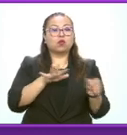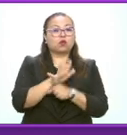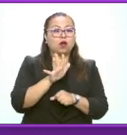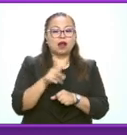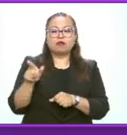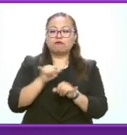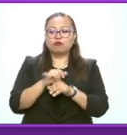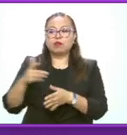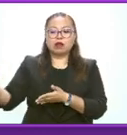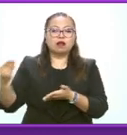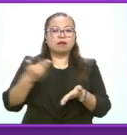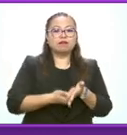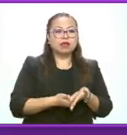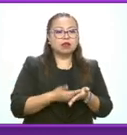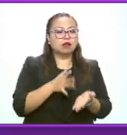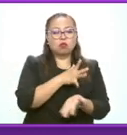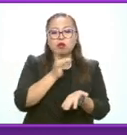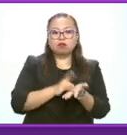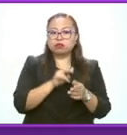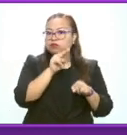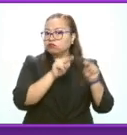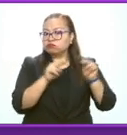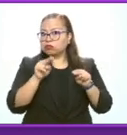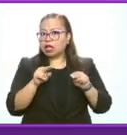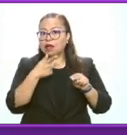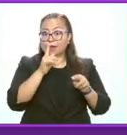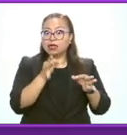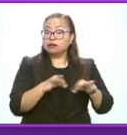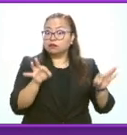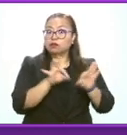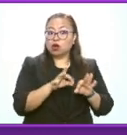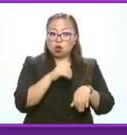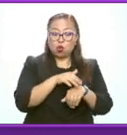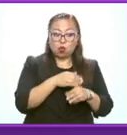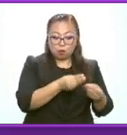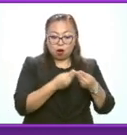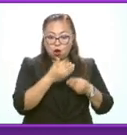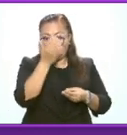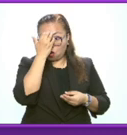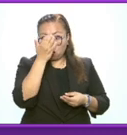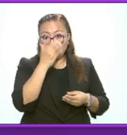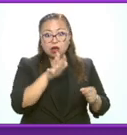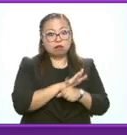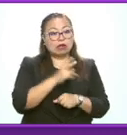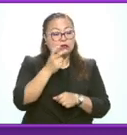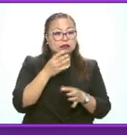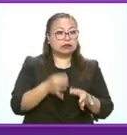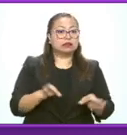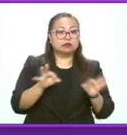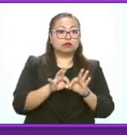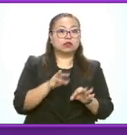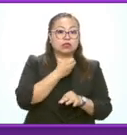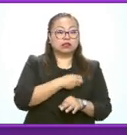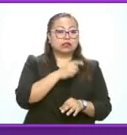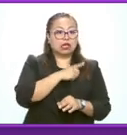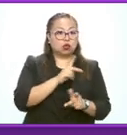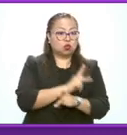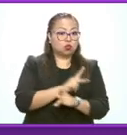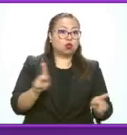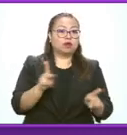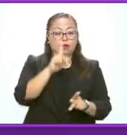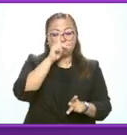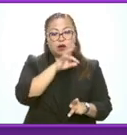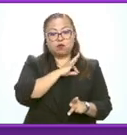solicitante reviste de Gran trascendencia social ya que la salud pública es uno de los temas que más necesitan de atención en la